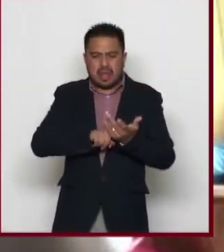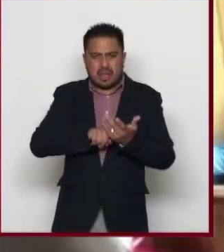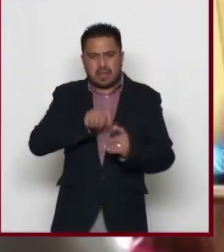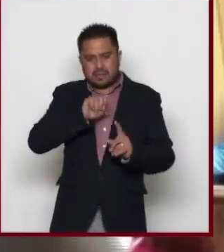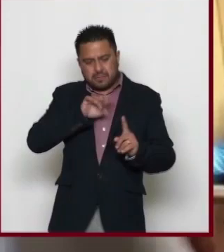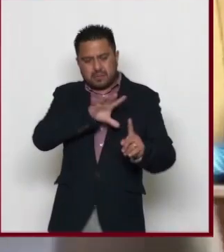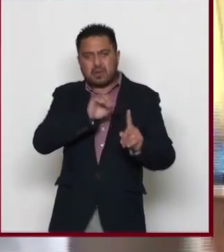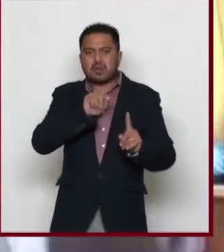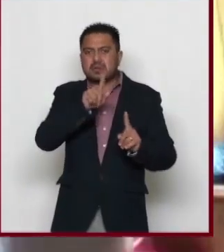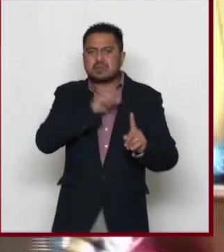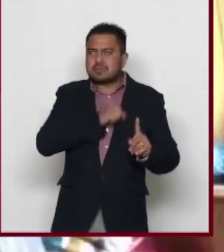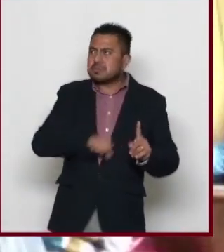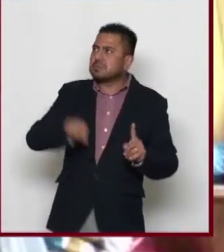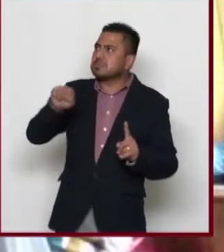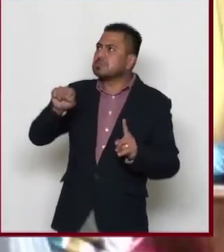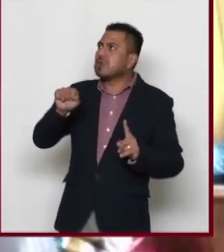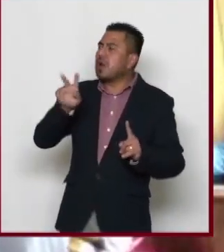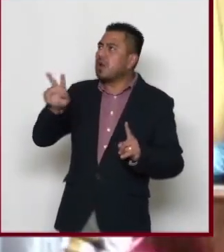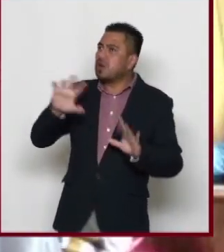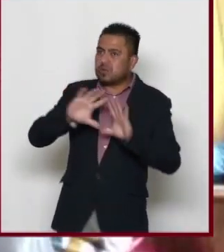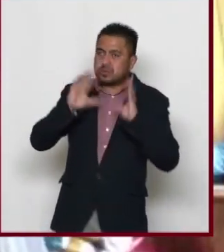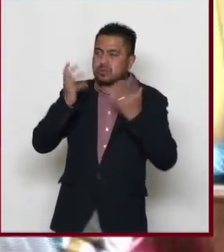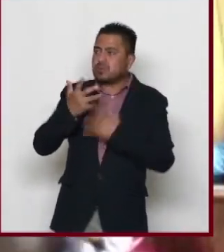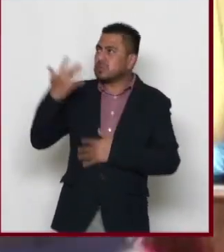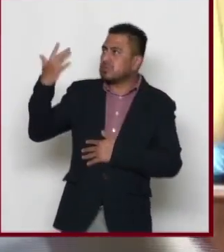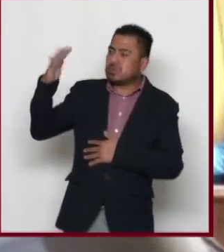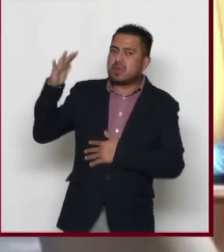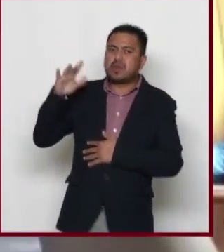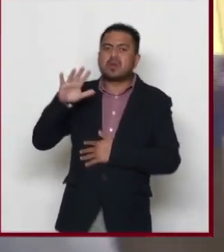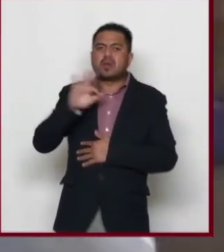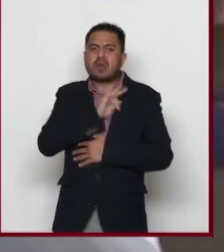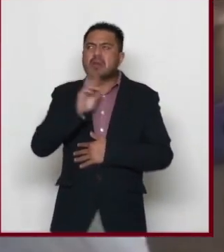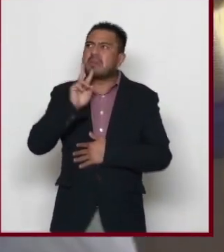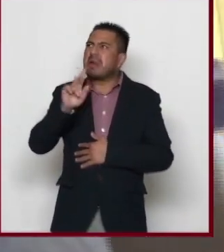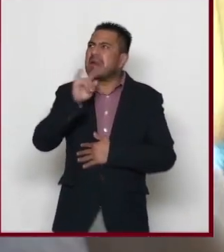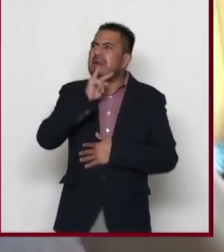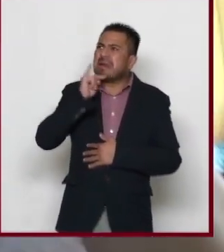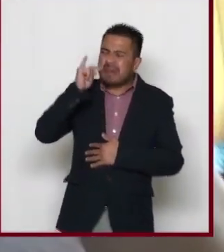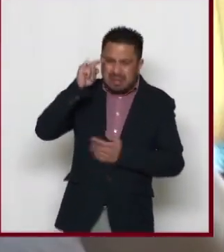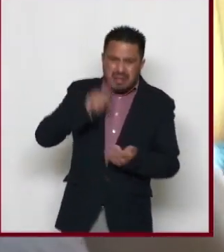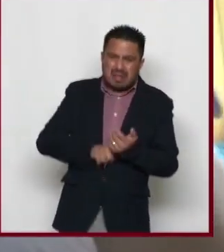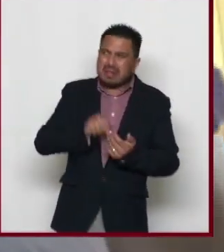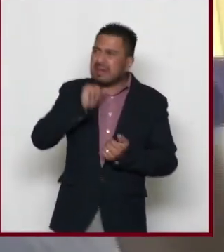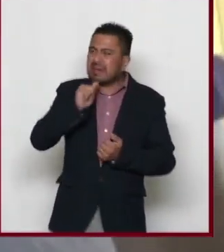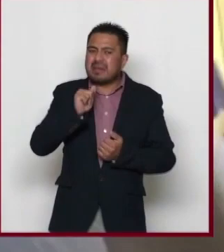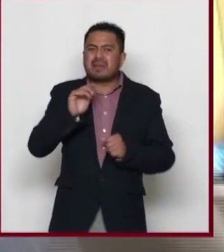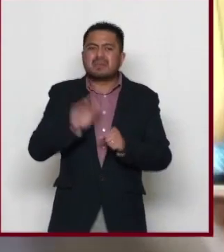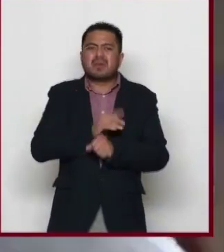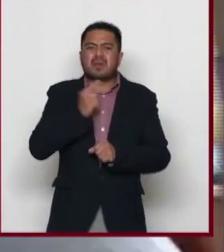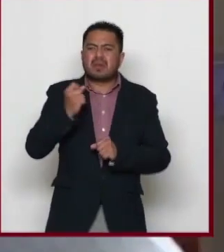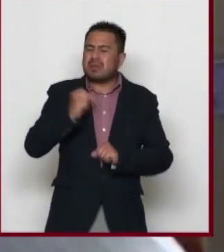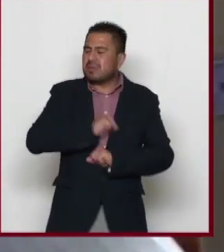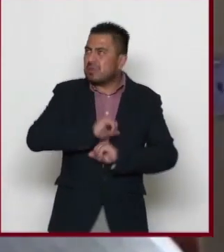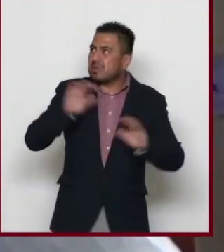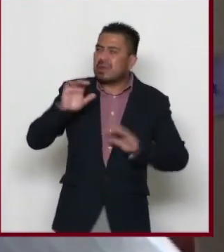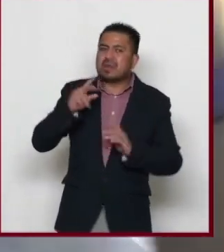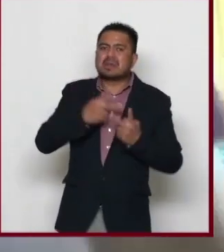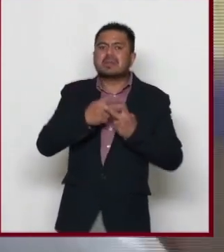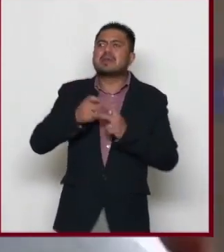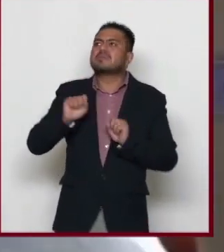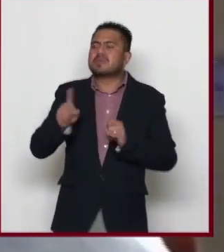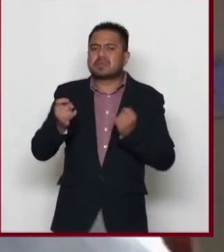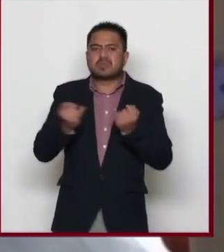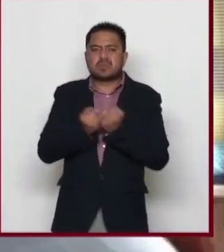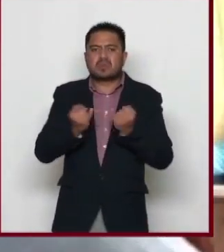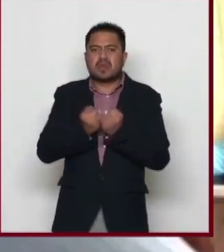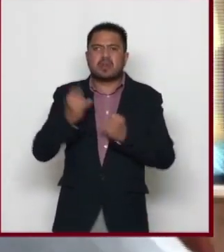buscar el planeta alrededor en la foto. Entonces, si nosotros volteamos a ver el Sol directamente, no podemos ver nada lo